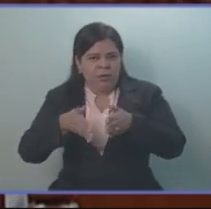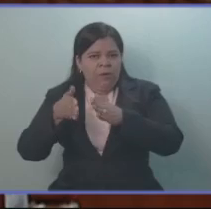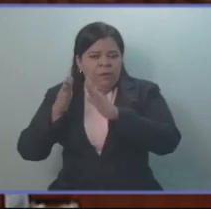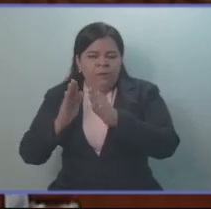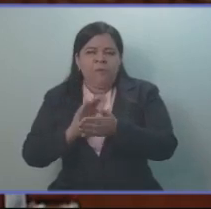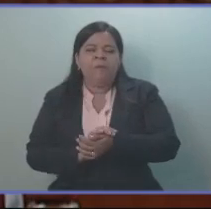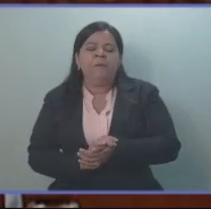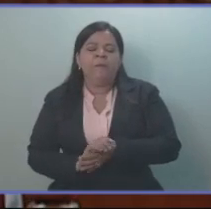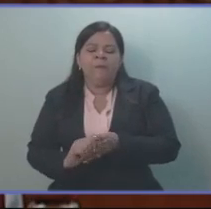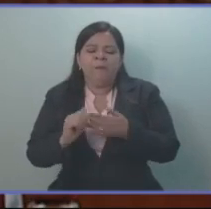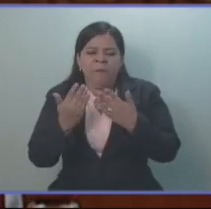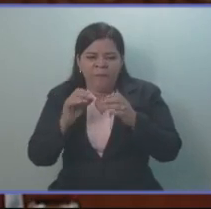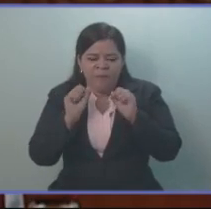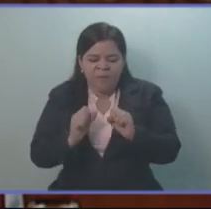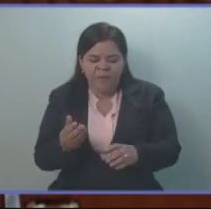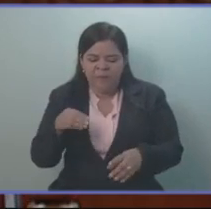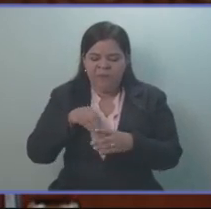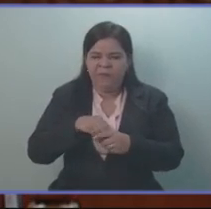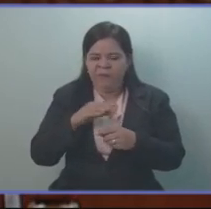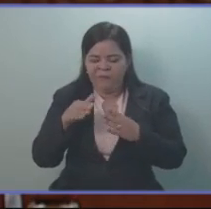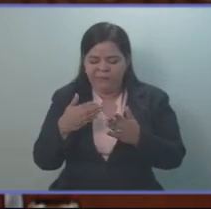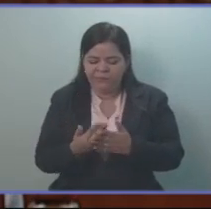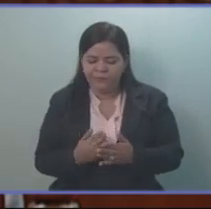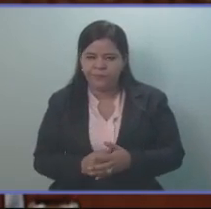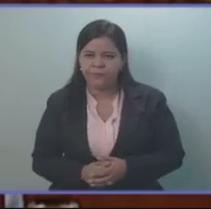habitacionales, el cual forma parte